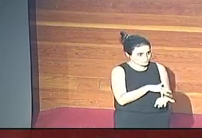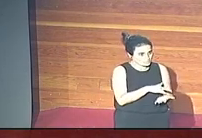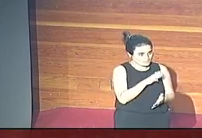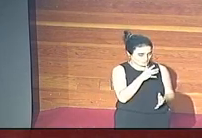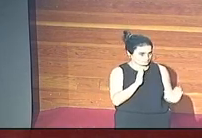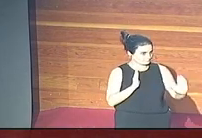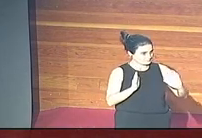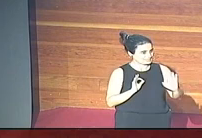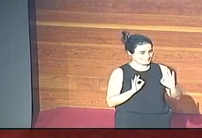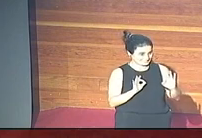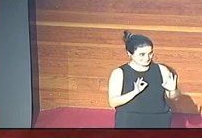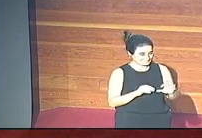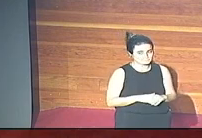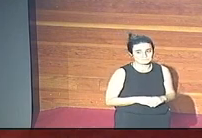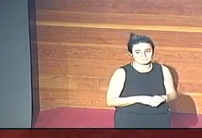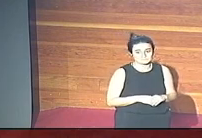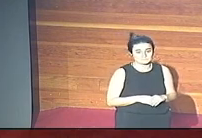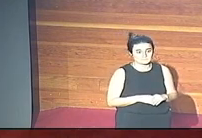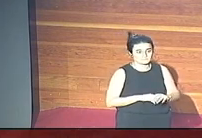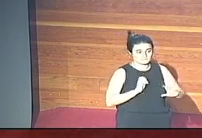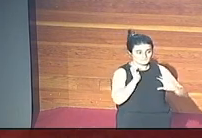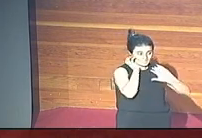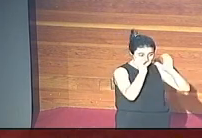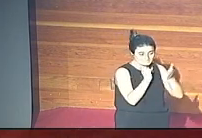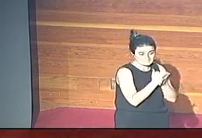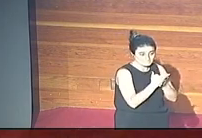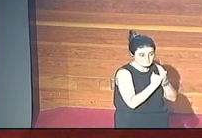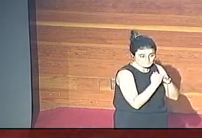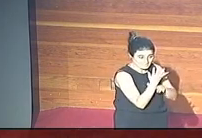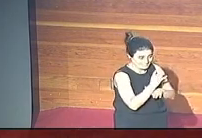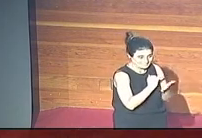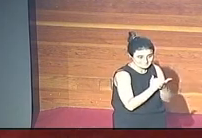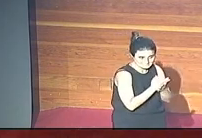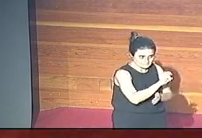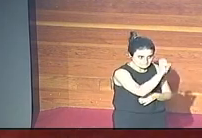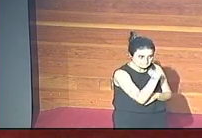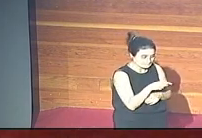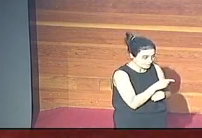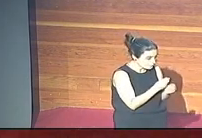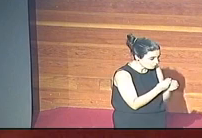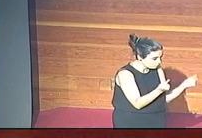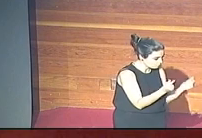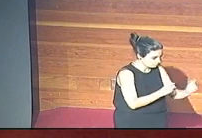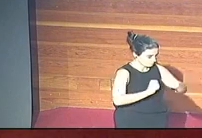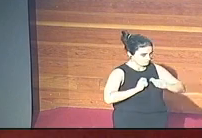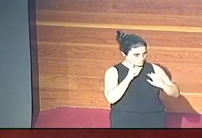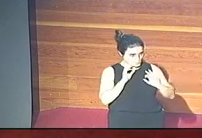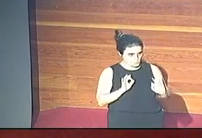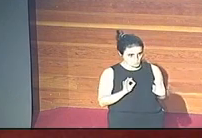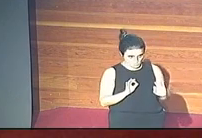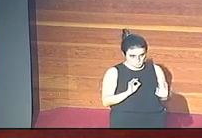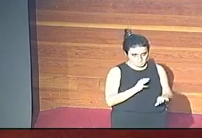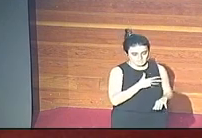ahora y que la extinción de otras especies nos pone en peligro a nosotros estamos empezando a relacionar